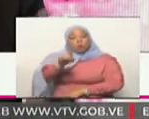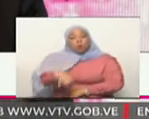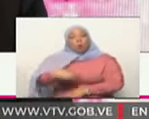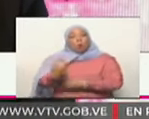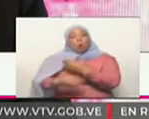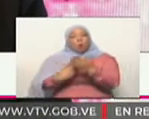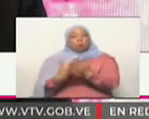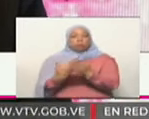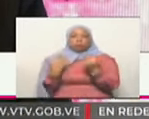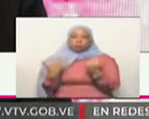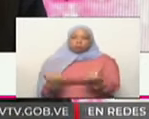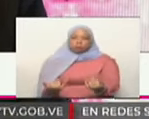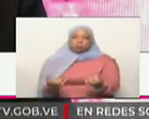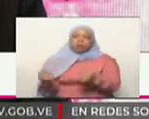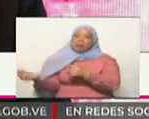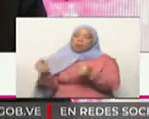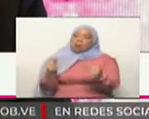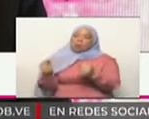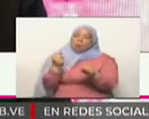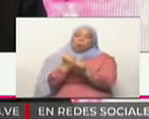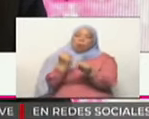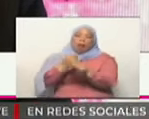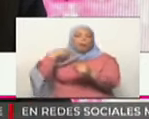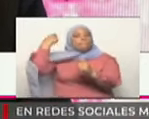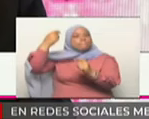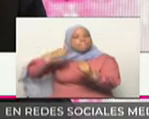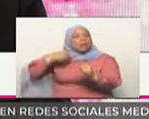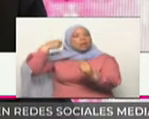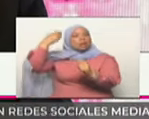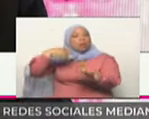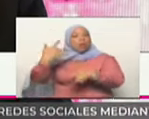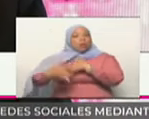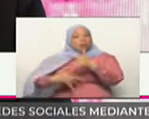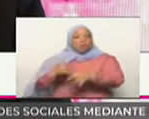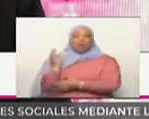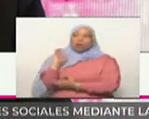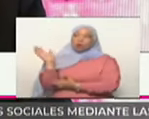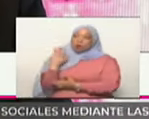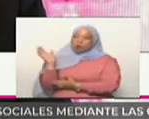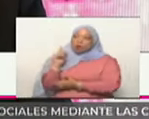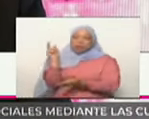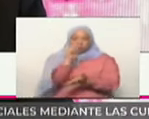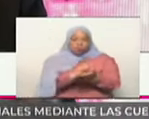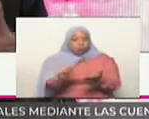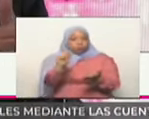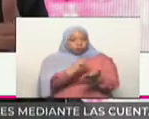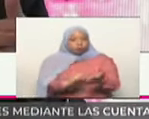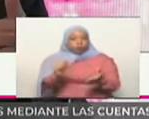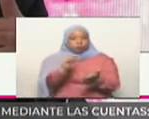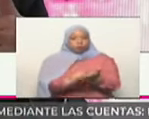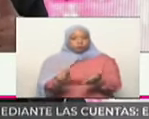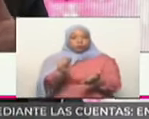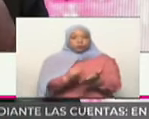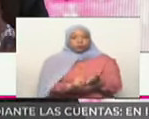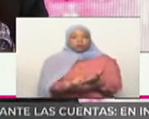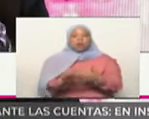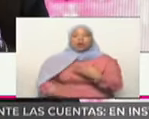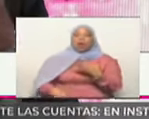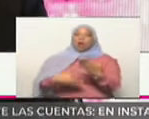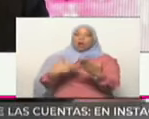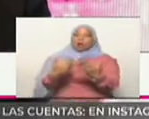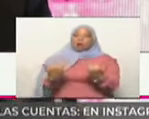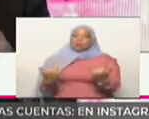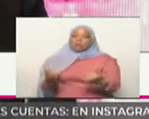sobran discursos, videos, eventos, escritos. Y luego nosotros fuimos construyendo